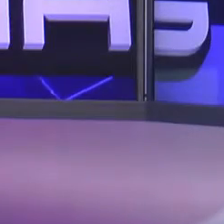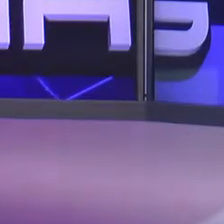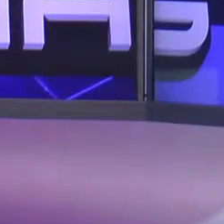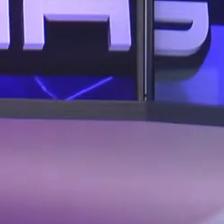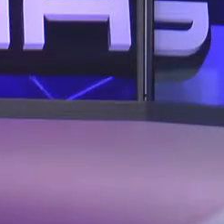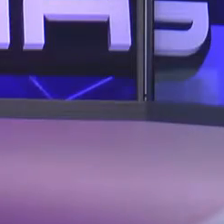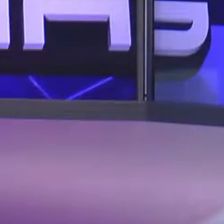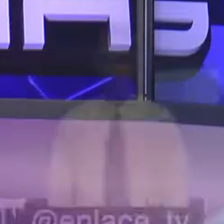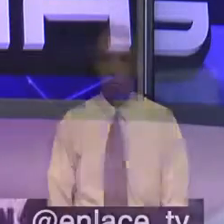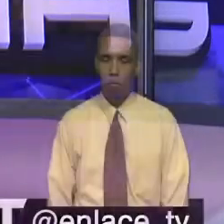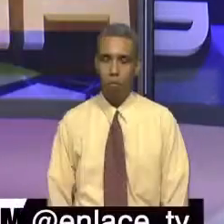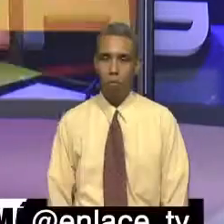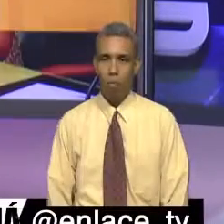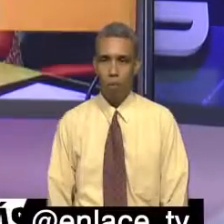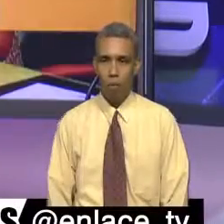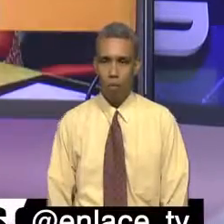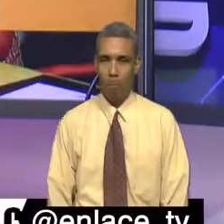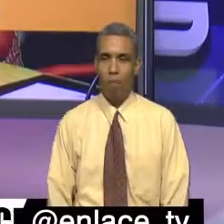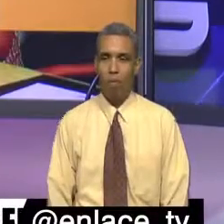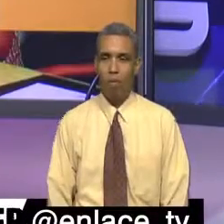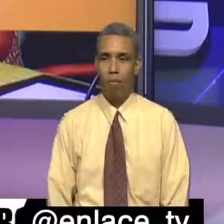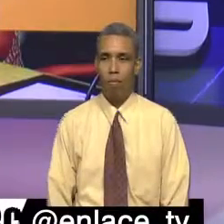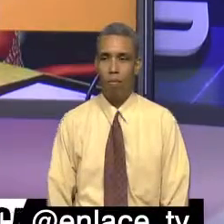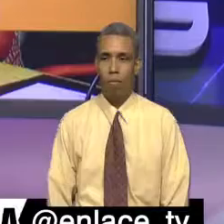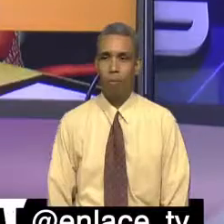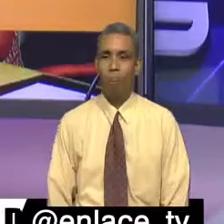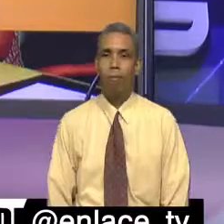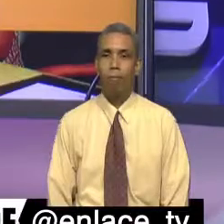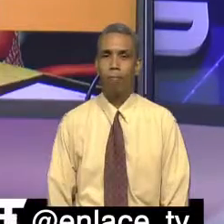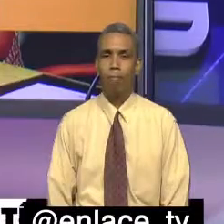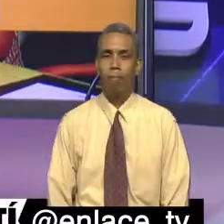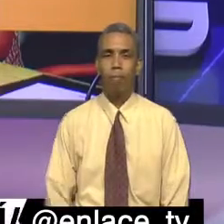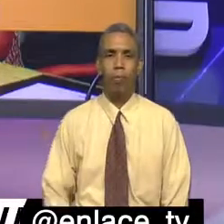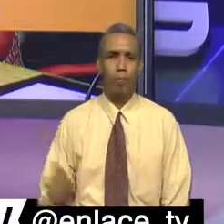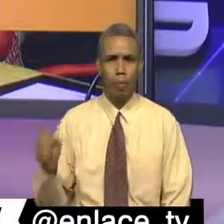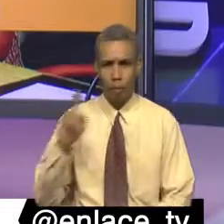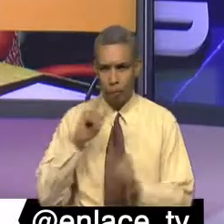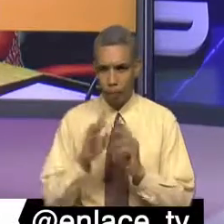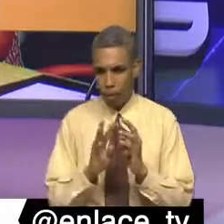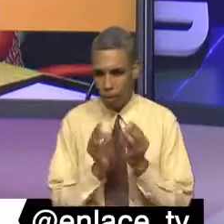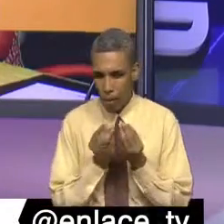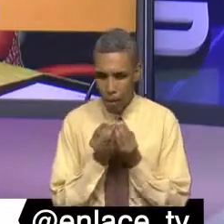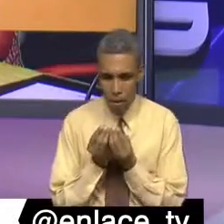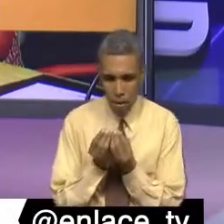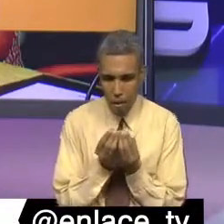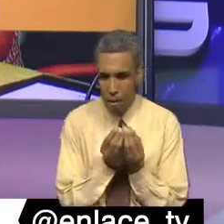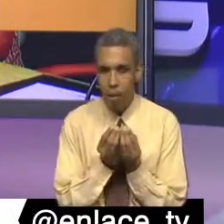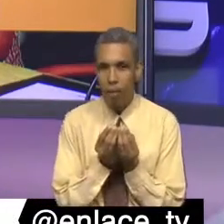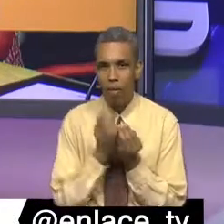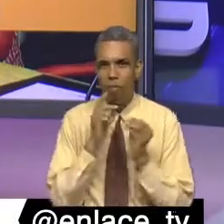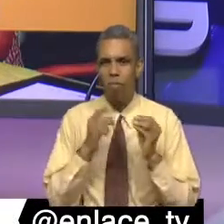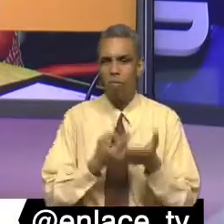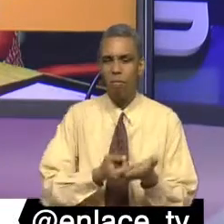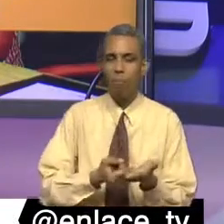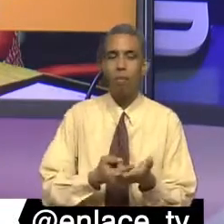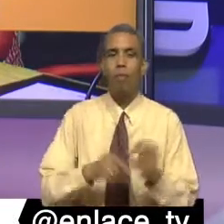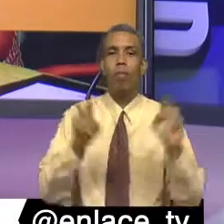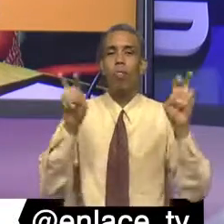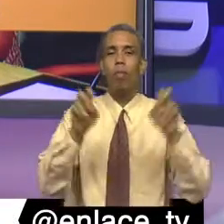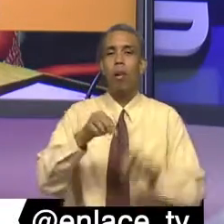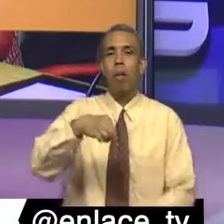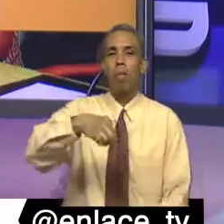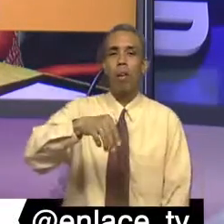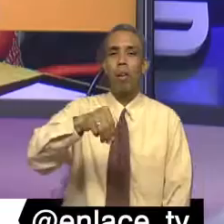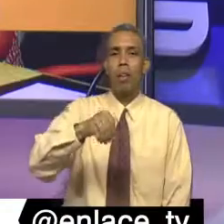En las instalaciones del Consejo se debatió las conclusiones del Cabildo por el PMRB, donde se hizo un balance general sobre los acuerdos